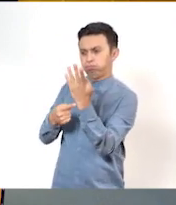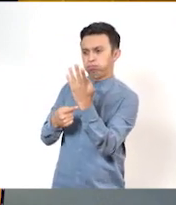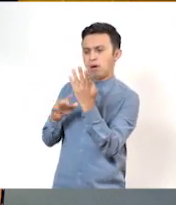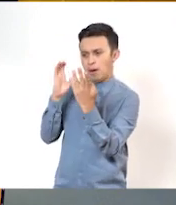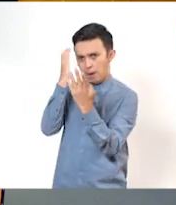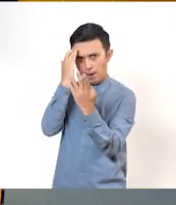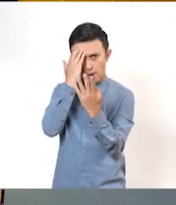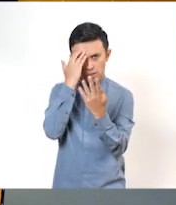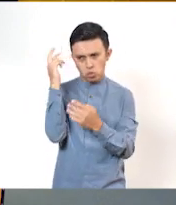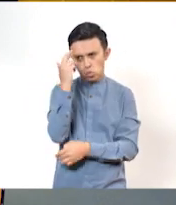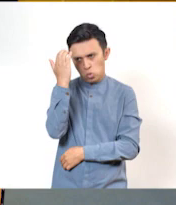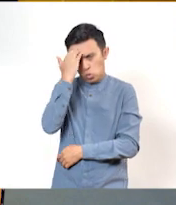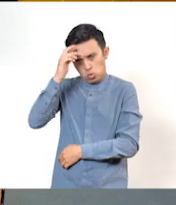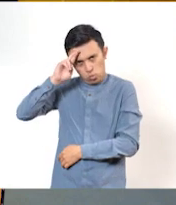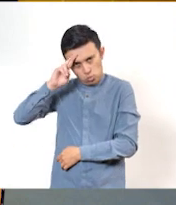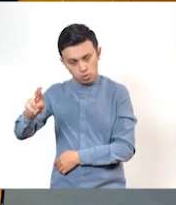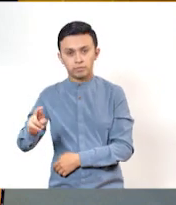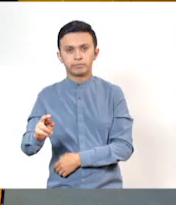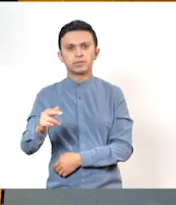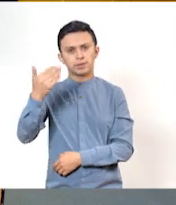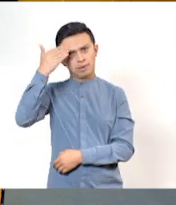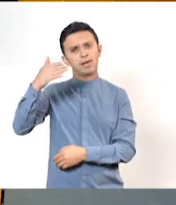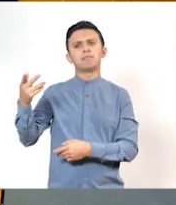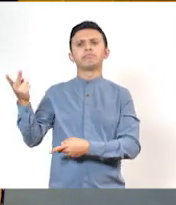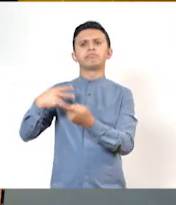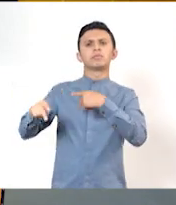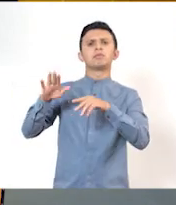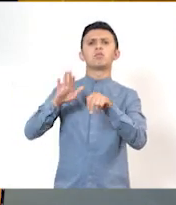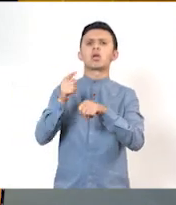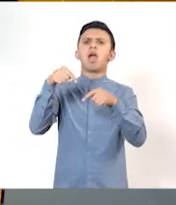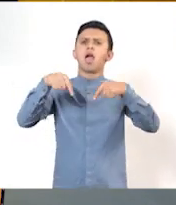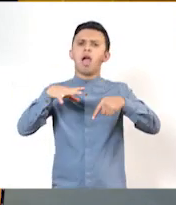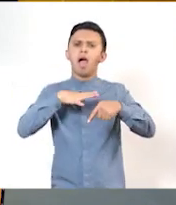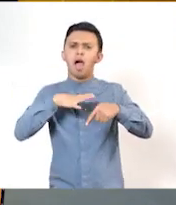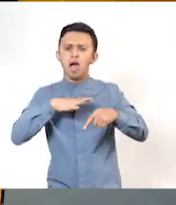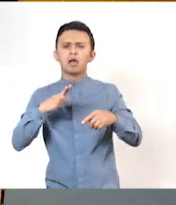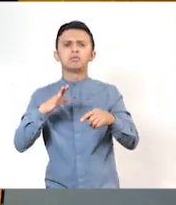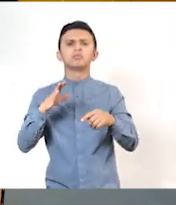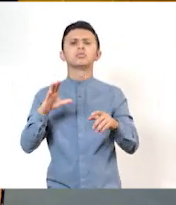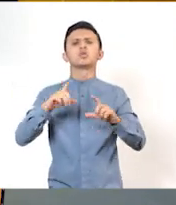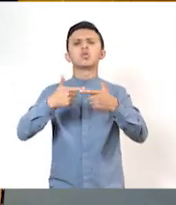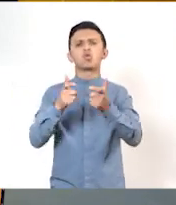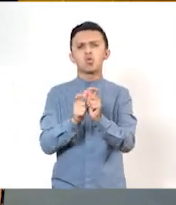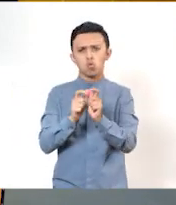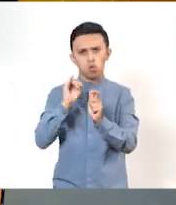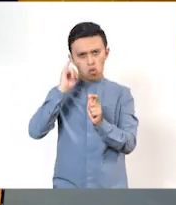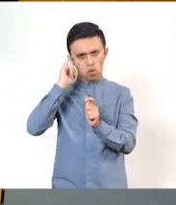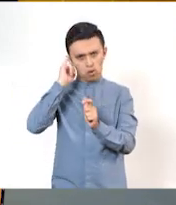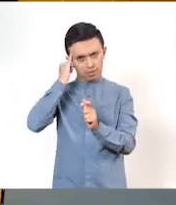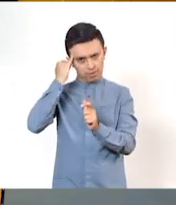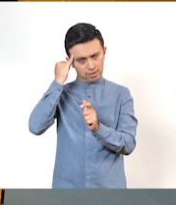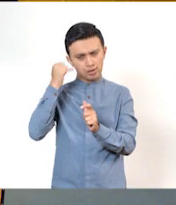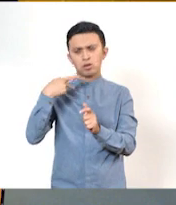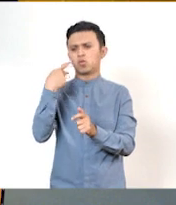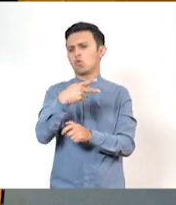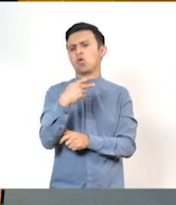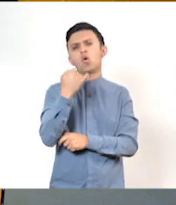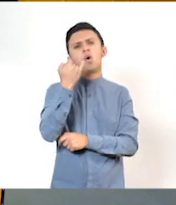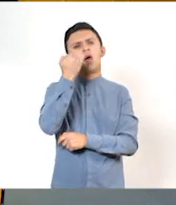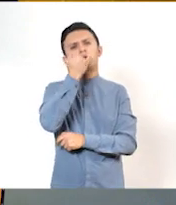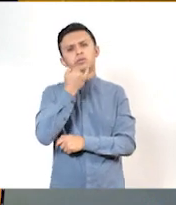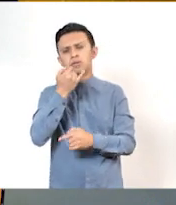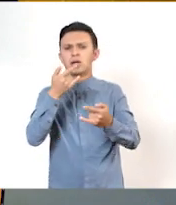nuestro país. Esto se debe en gran parte a la presencia de los pueblos originarios o indígenas, que cuentan con sus propias lenguas,